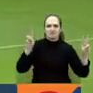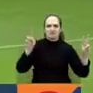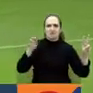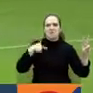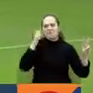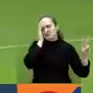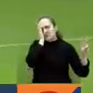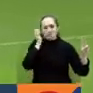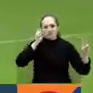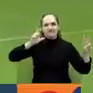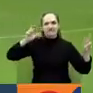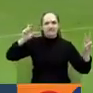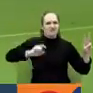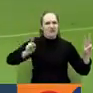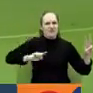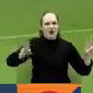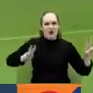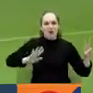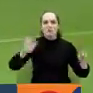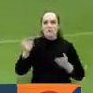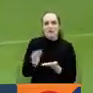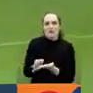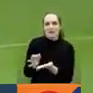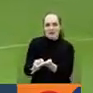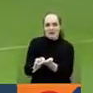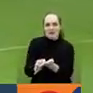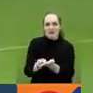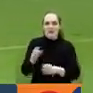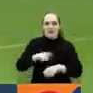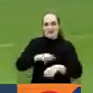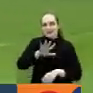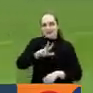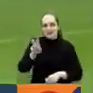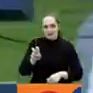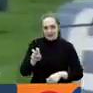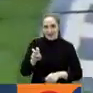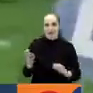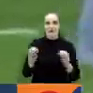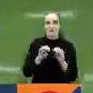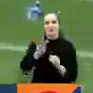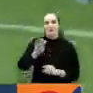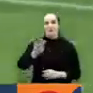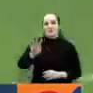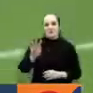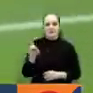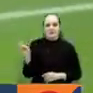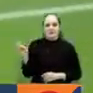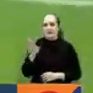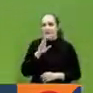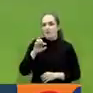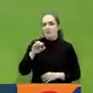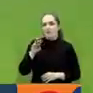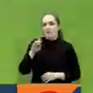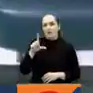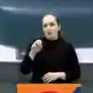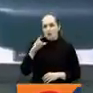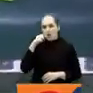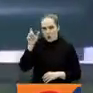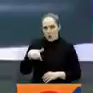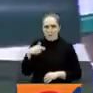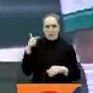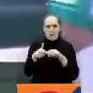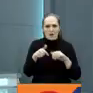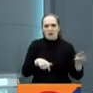reaccionaría y todo a punto de penales. En el minuto 57 y en el minuto 90+4 es Pablo Lima quien logra poner esa